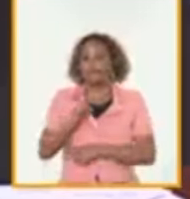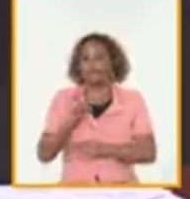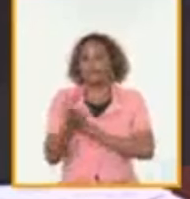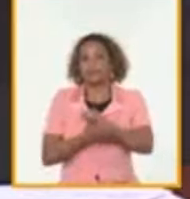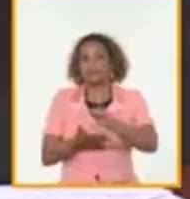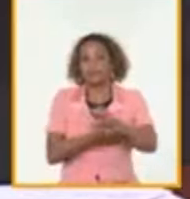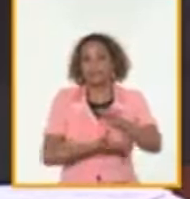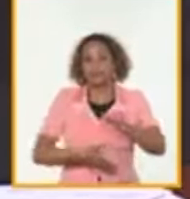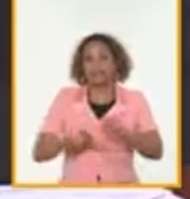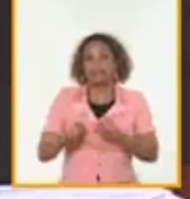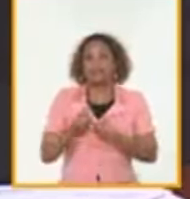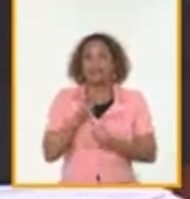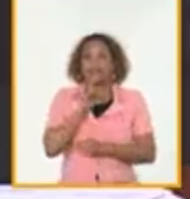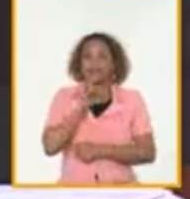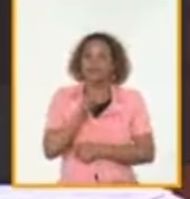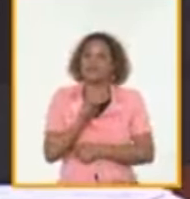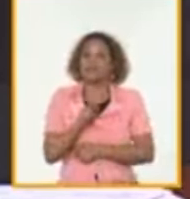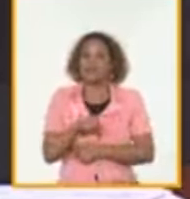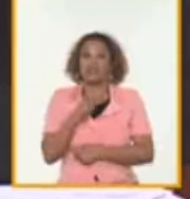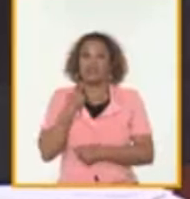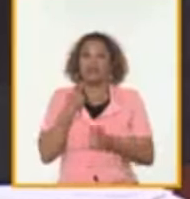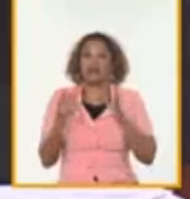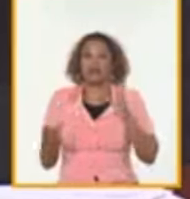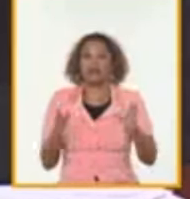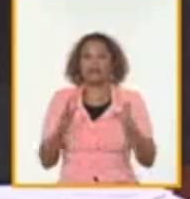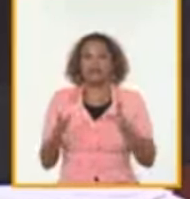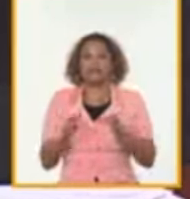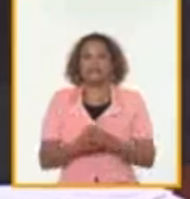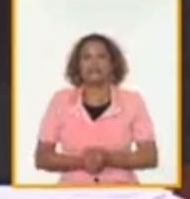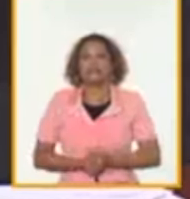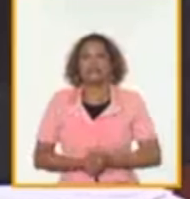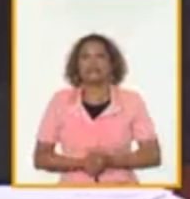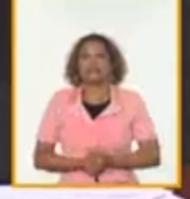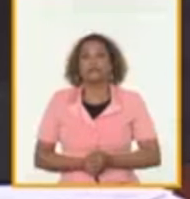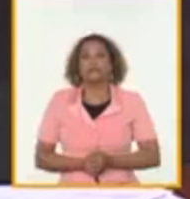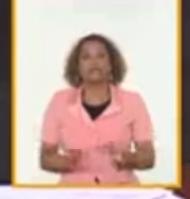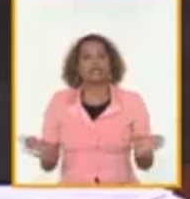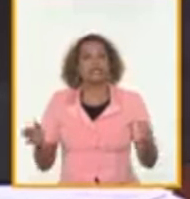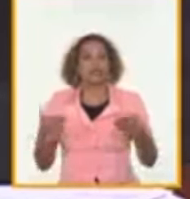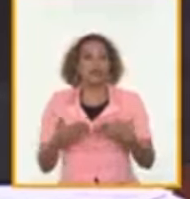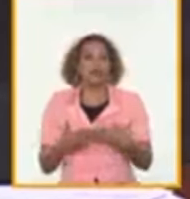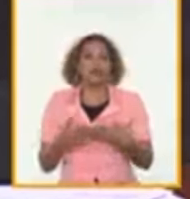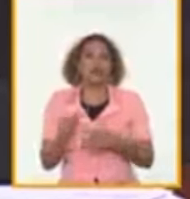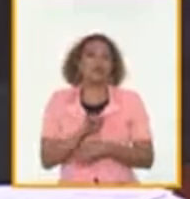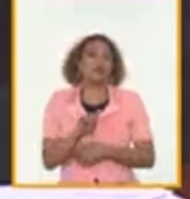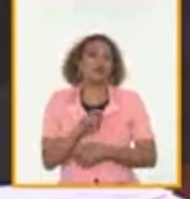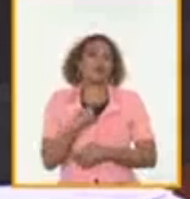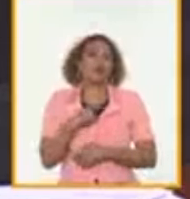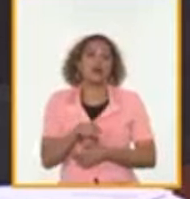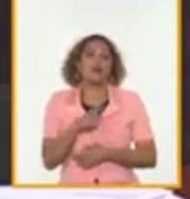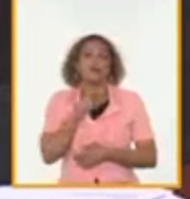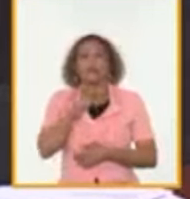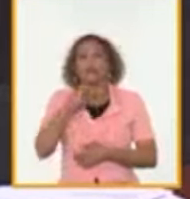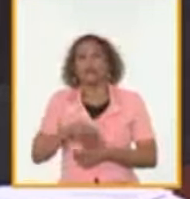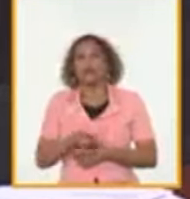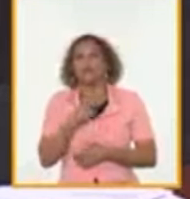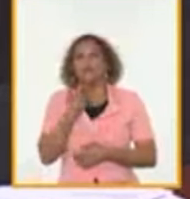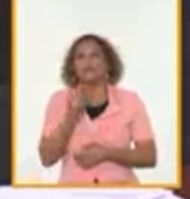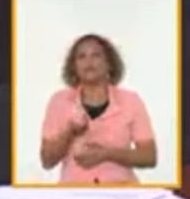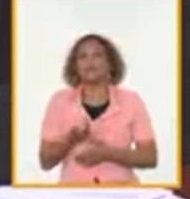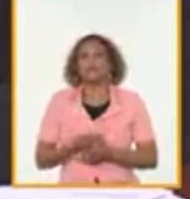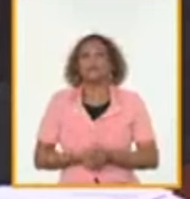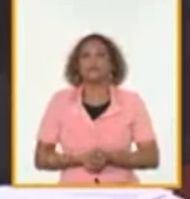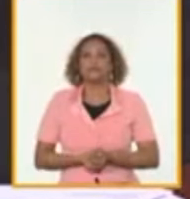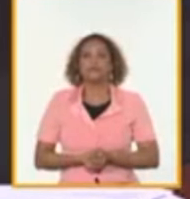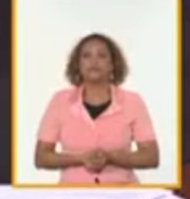su carrera que no fue nada buena por supuesto esta que que que terminó pero hay hay también en el caso de la de la